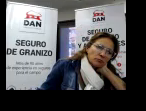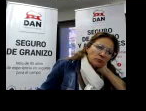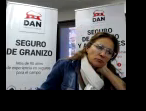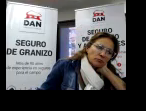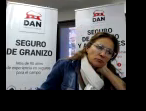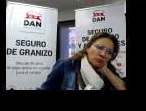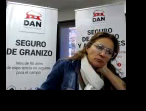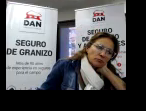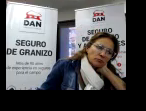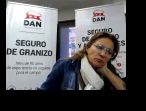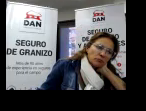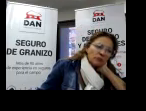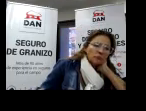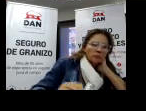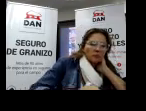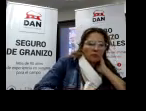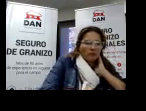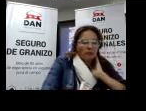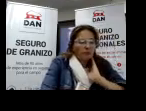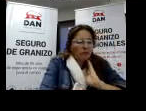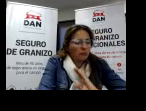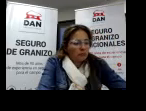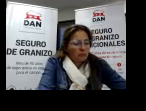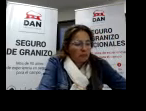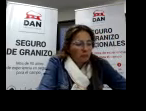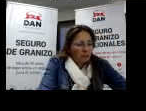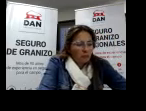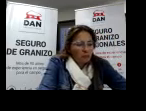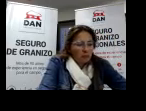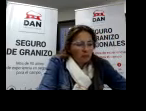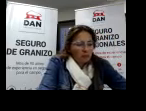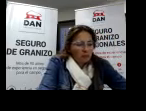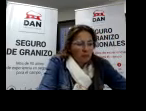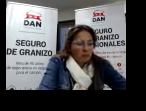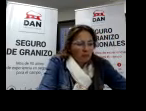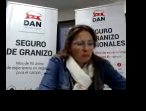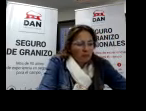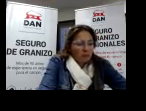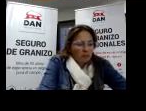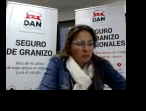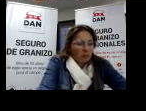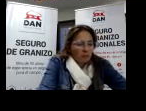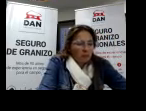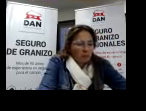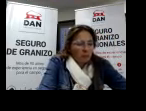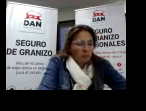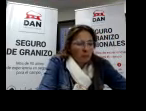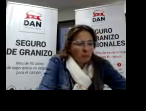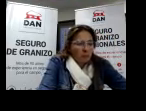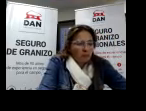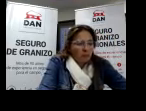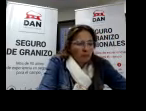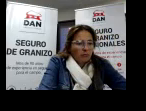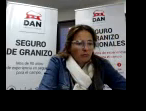porque esto de las lluvias erráticas puntuales siguen estando presentes hasta el otoño. Y a partir del otoño se espera que